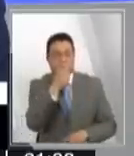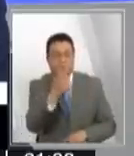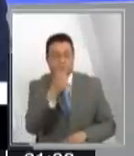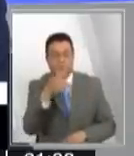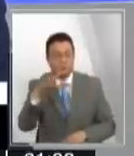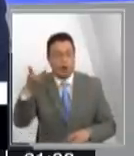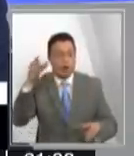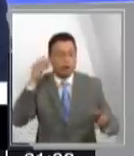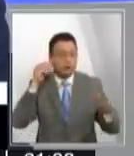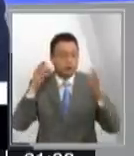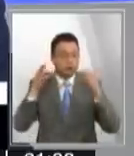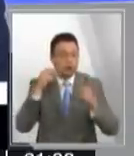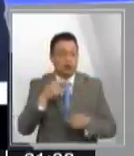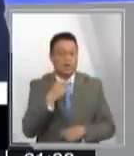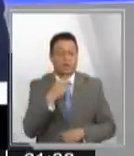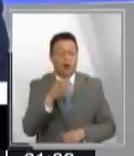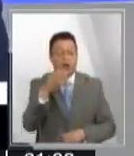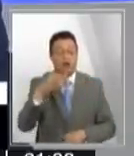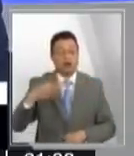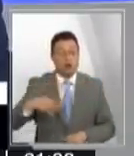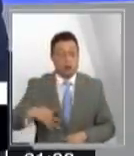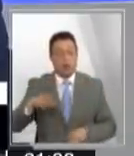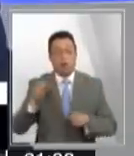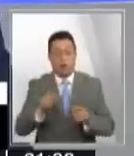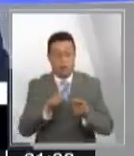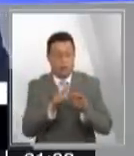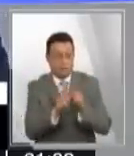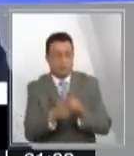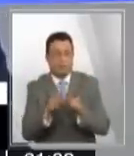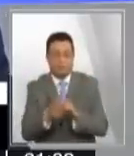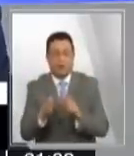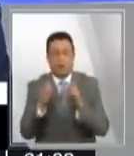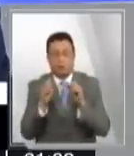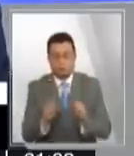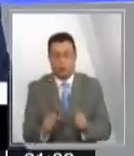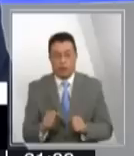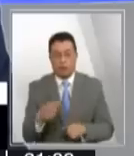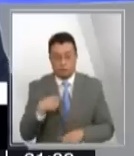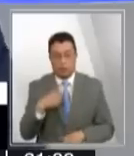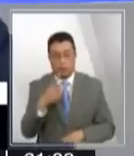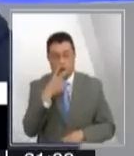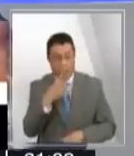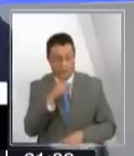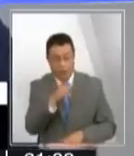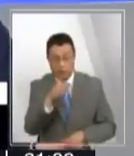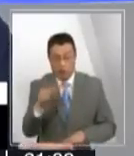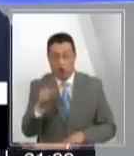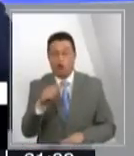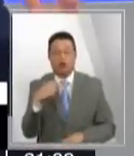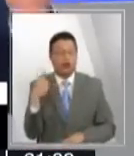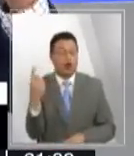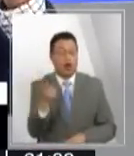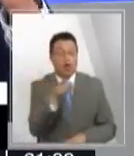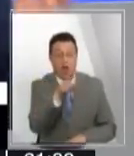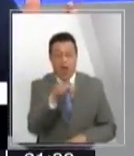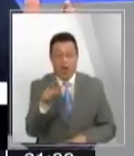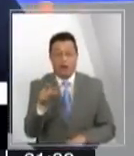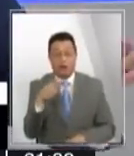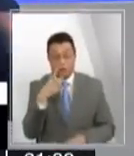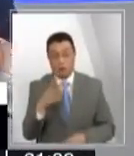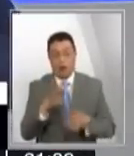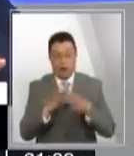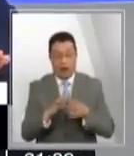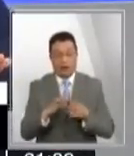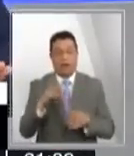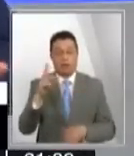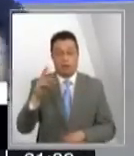los ciudadanos se efectúen las rectificaciones que corresponden. Yo he visto a mis candidatos, a todos ellos, y le agradezco a los de la Democracia Cristiana